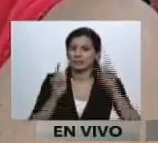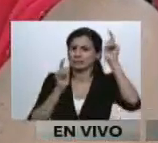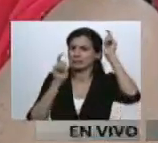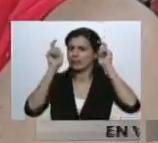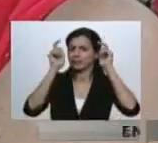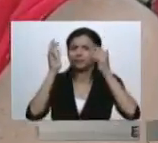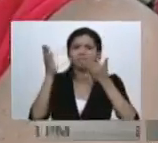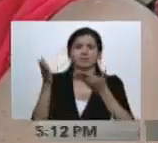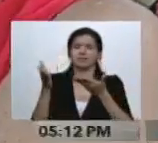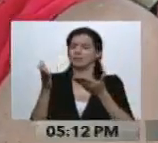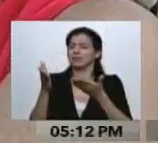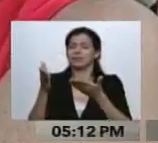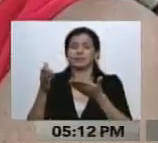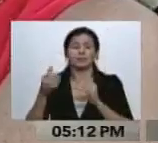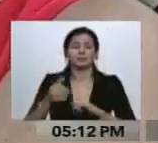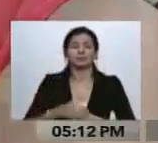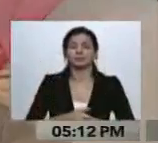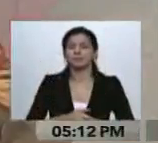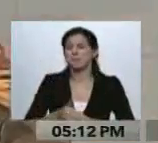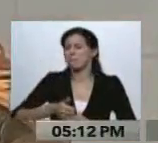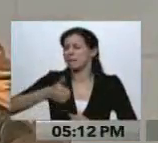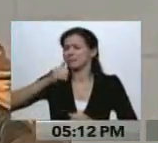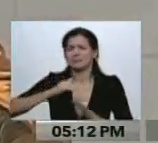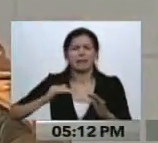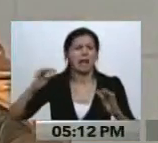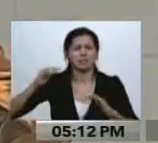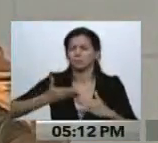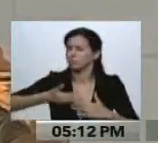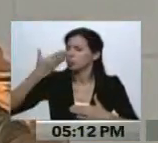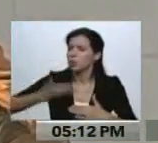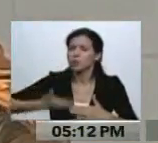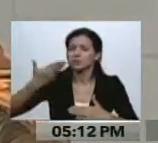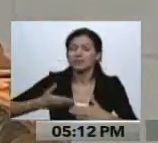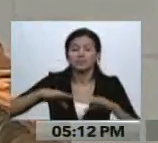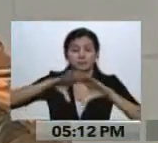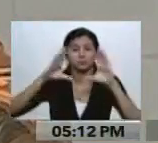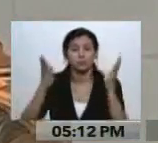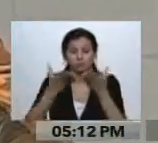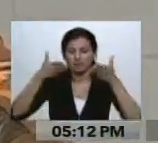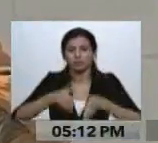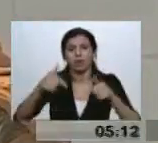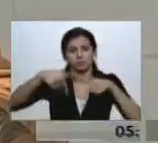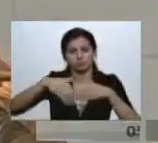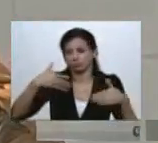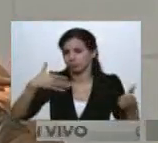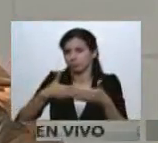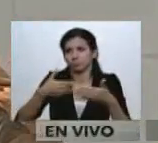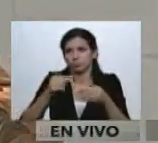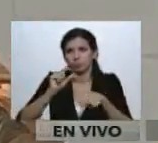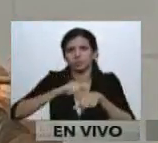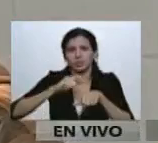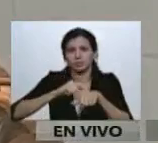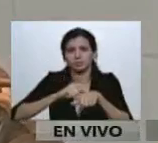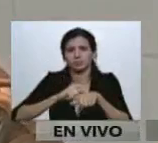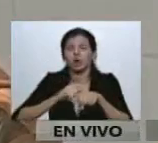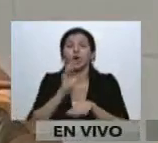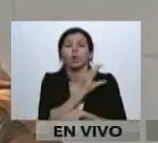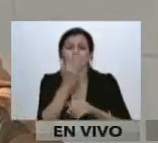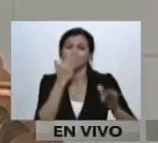hombre más grande que pisó la faz de la tierra en estos últimos tiempos, el comandante